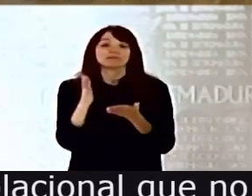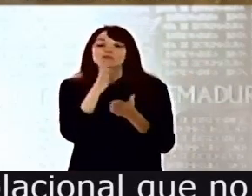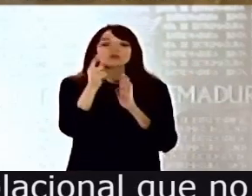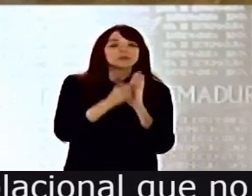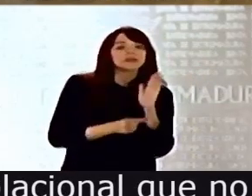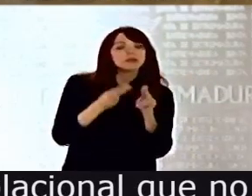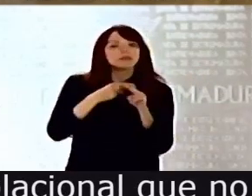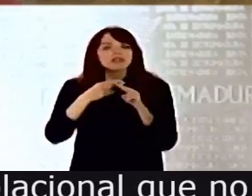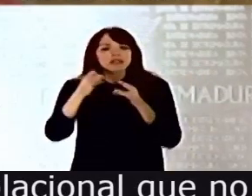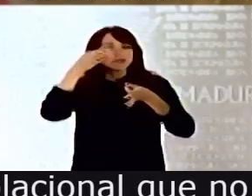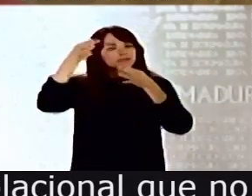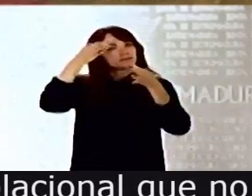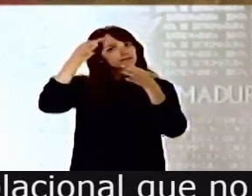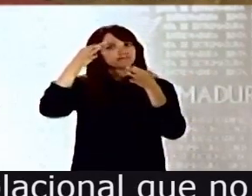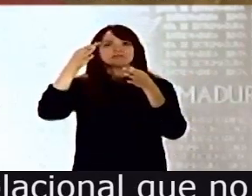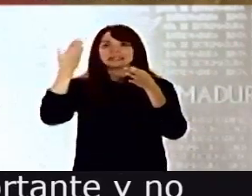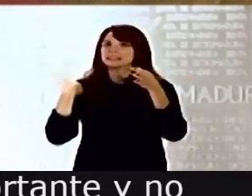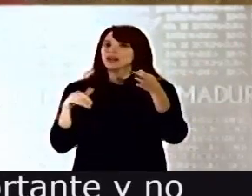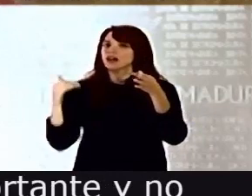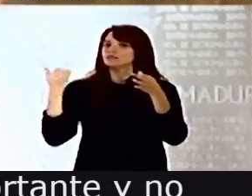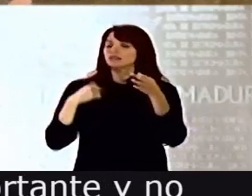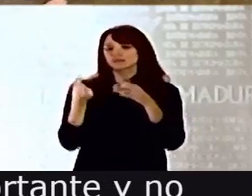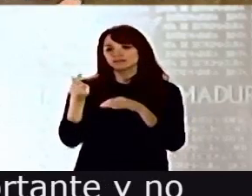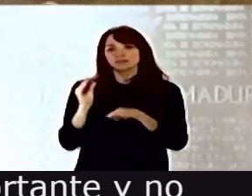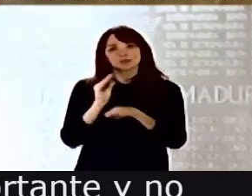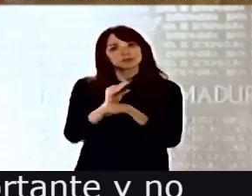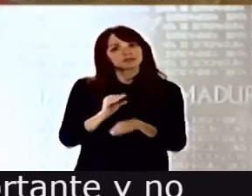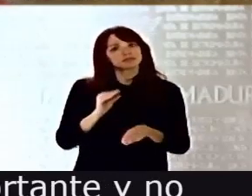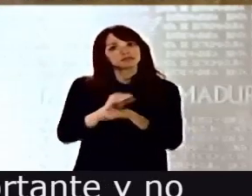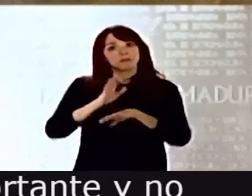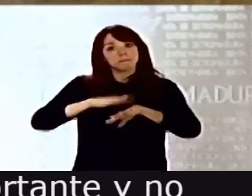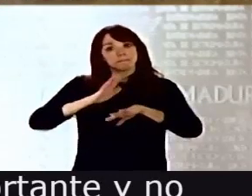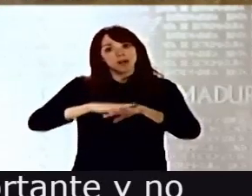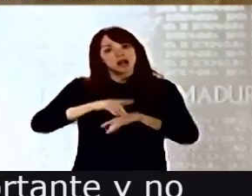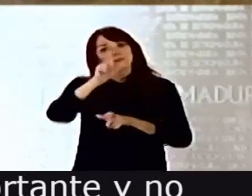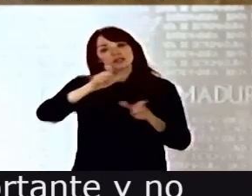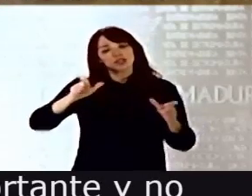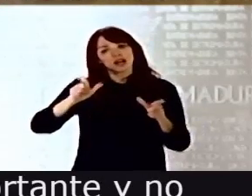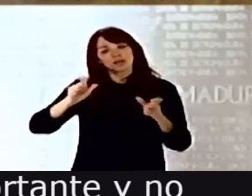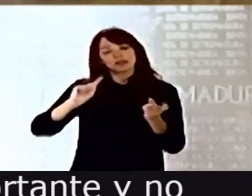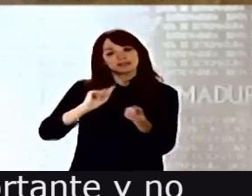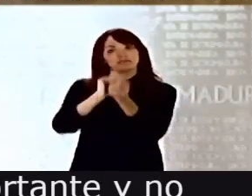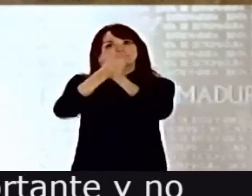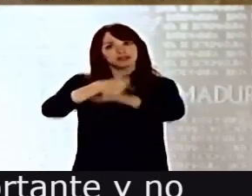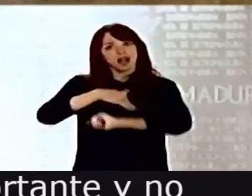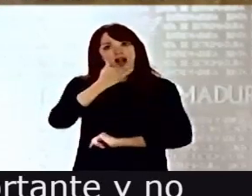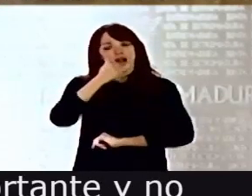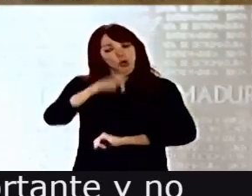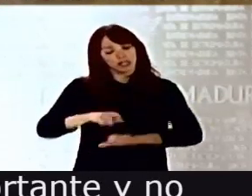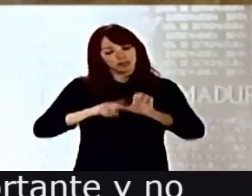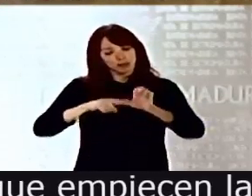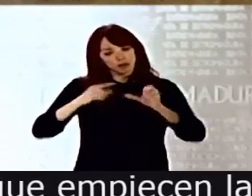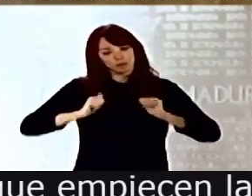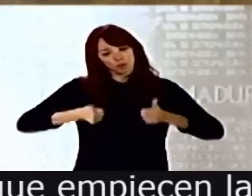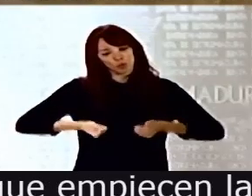políticas concretas que empiecen esa inversión que tiene la pirámide poblacional a revertir de alguna manera en nuestra comunidad